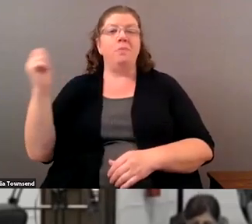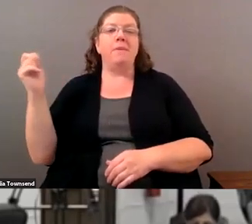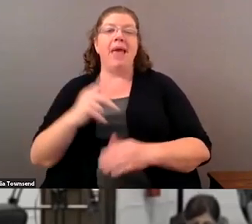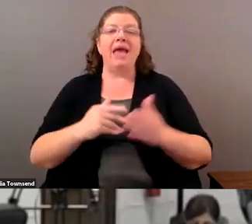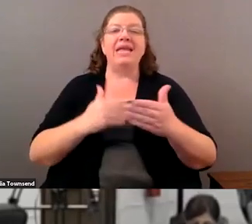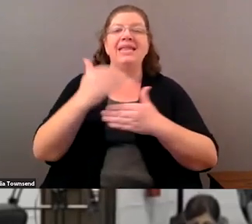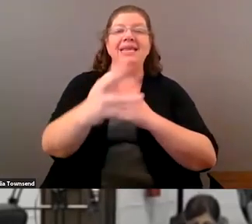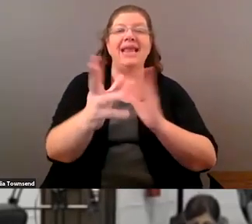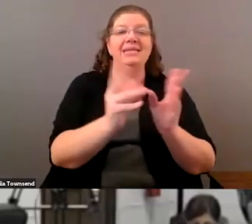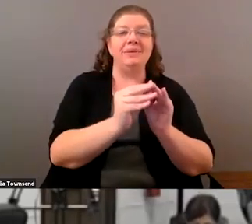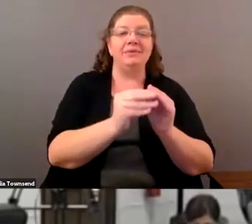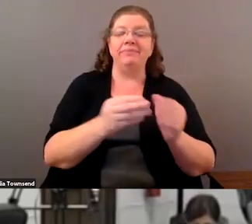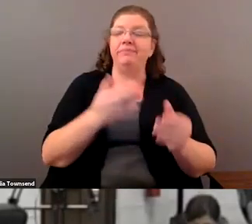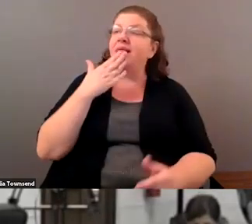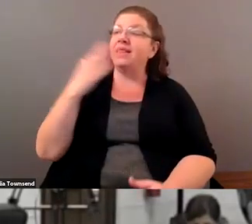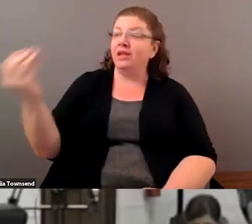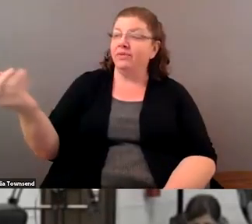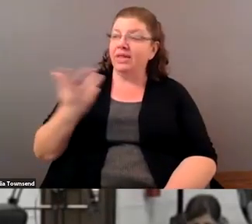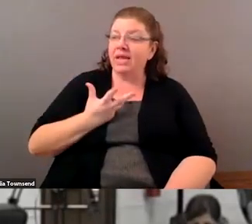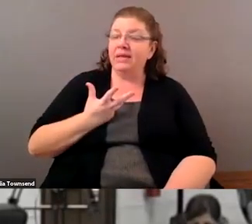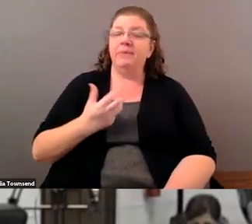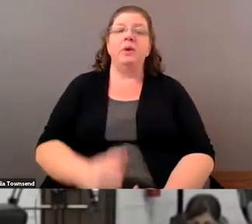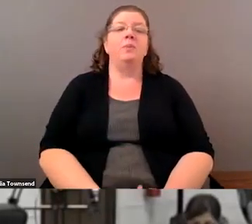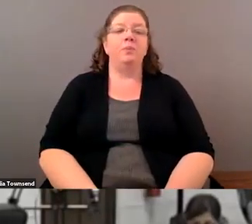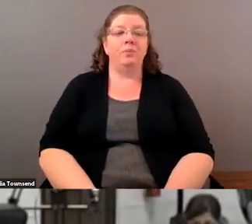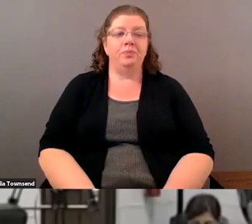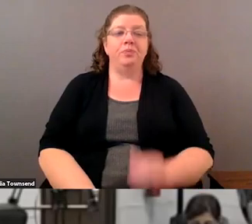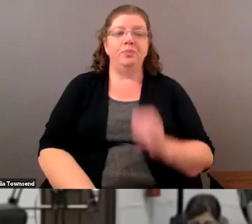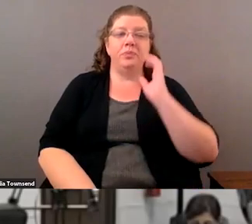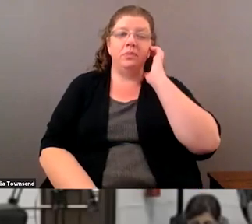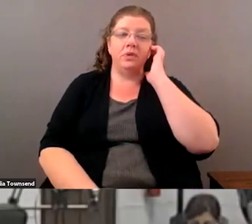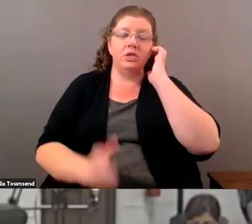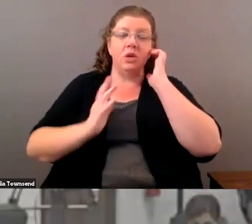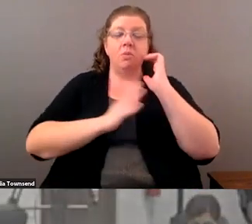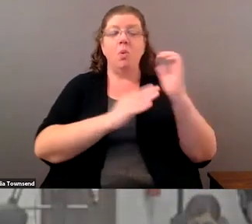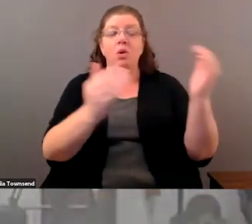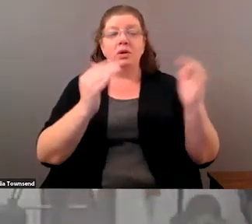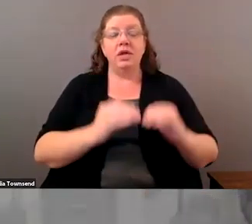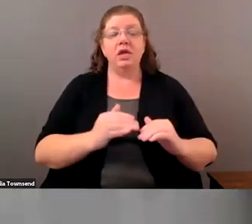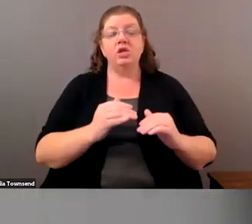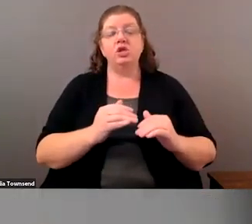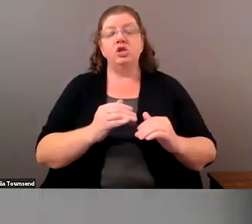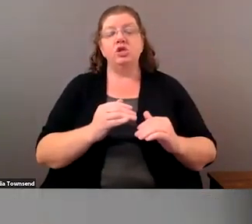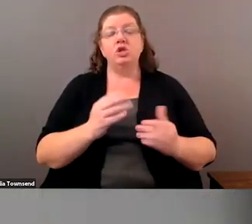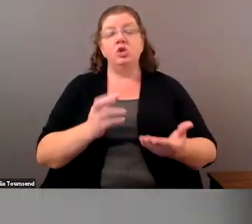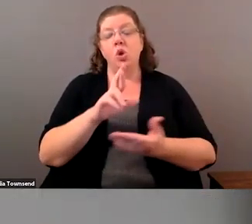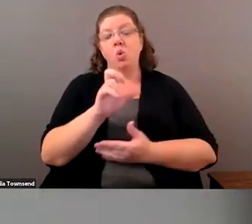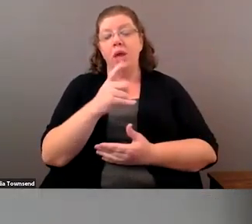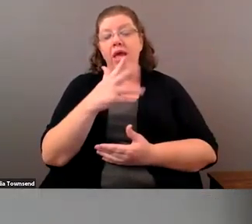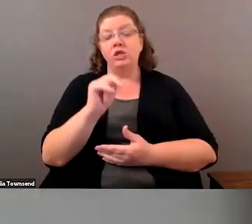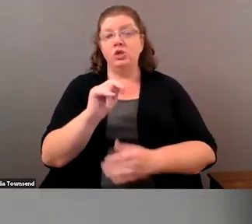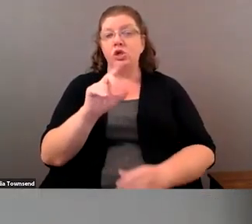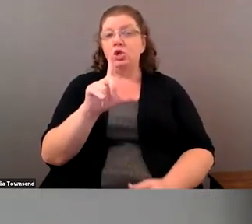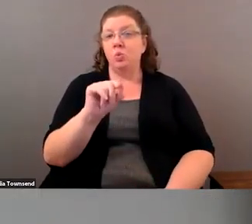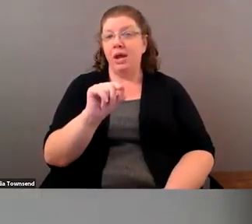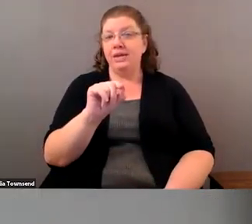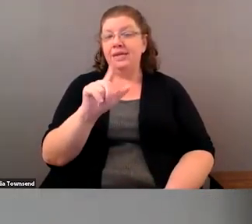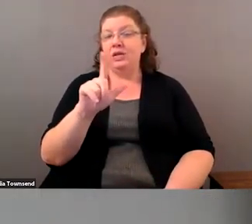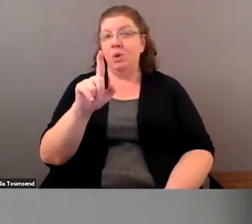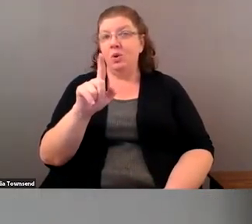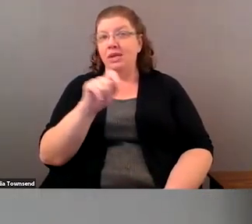sobre este camino de instrucción para matemáticas entonces se los vamos a presentar